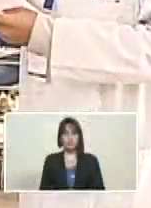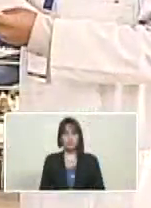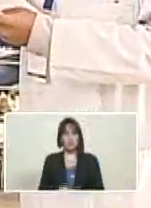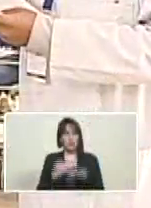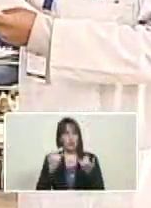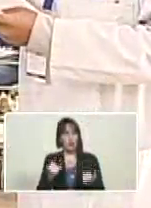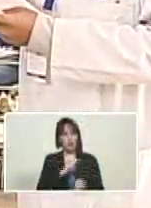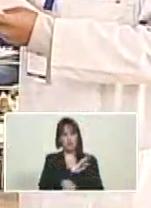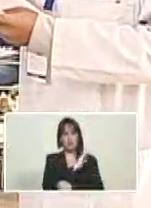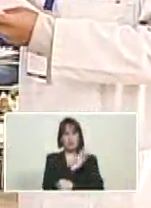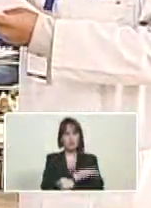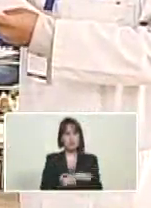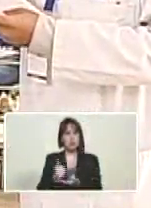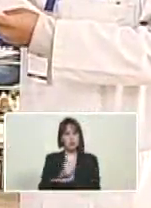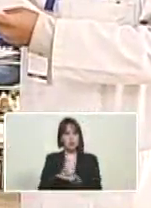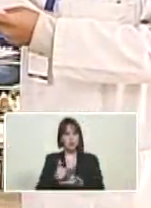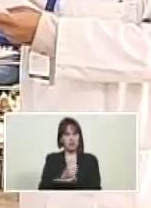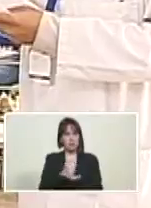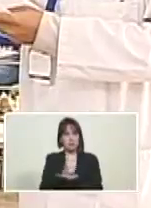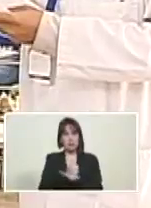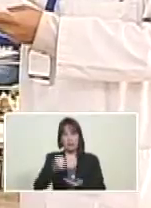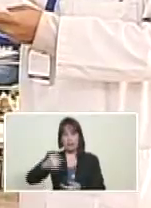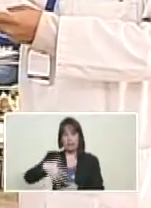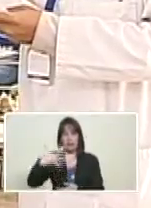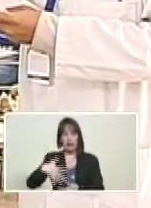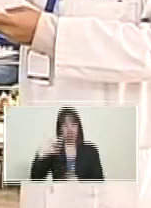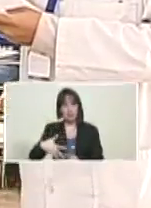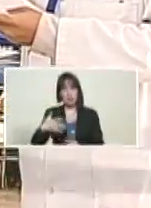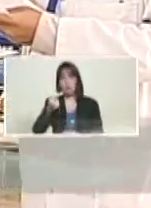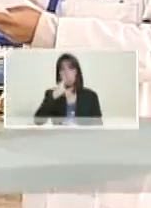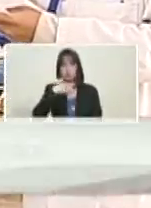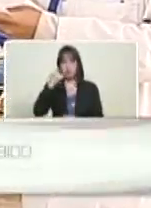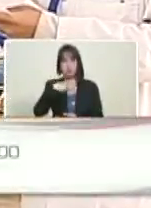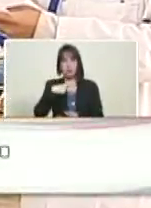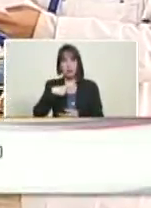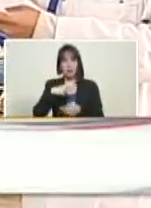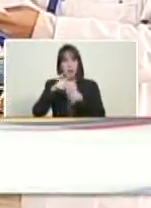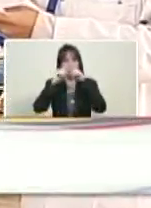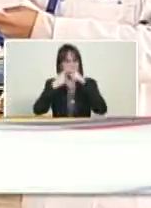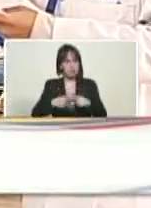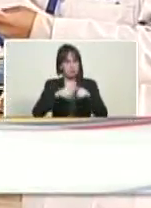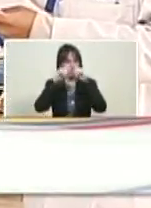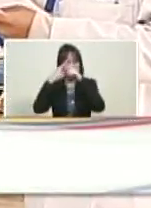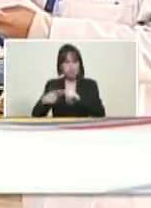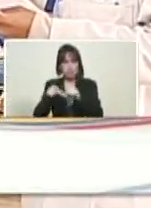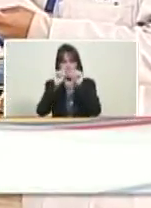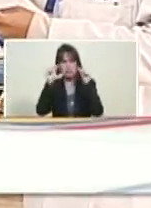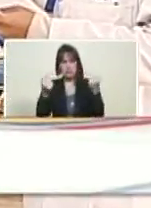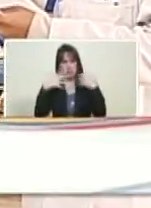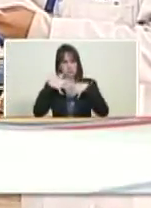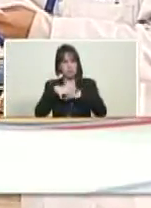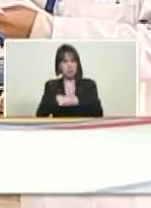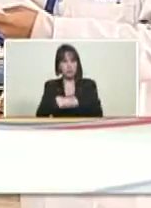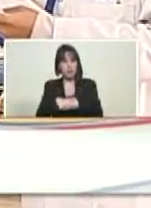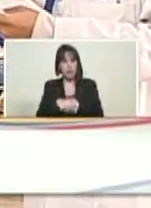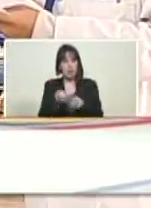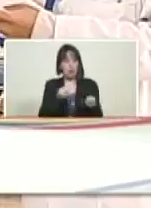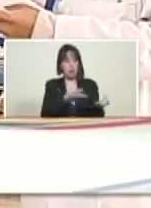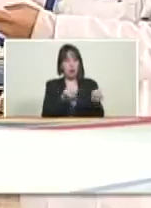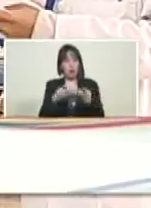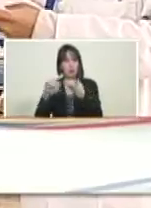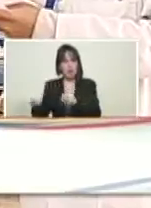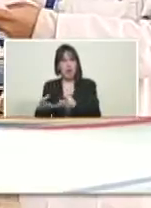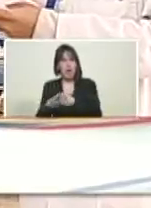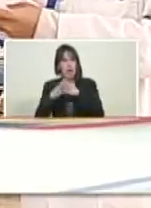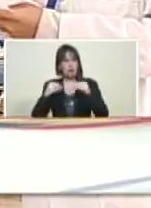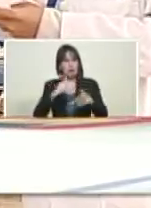Fortalecimiento de las farmacias de alto costo con registro individualizado y sistematizado en red para la dispensación de